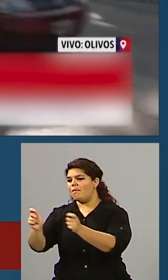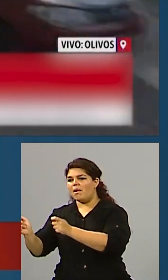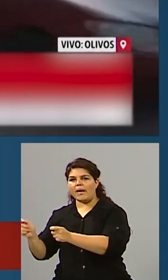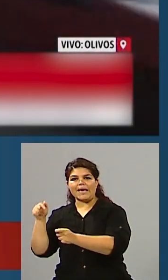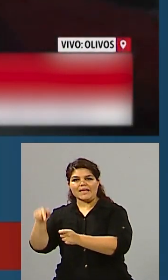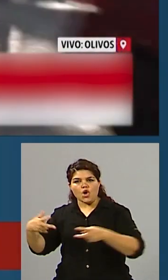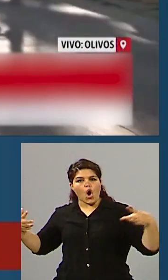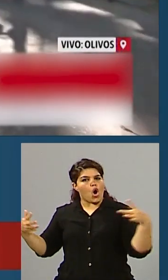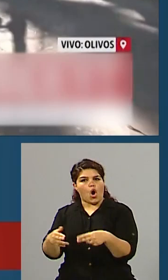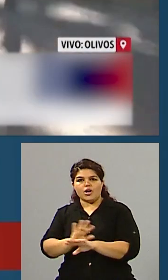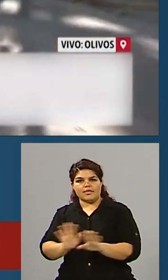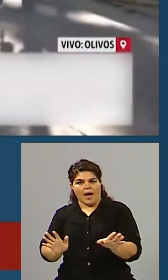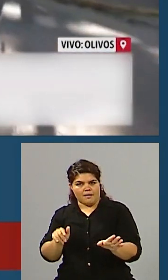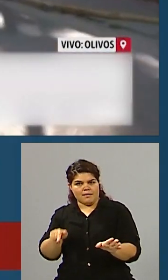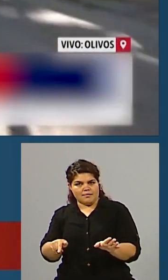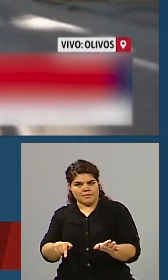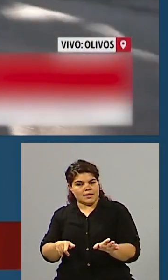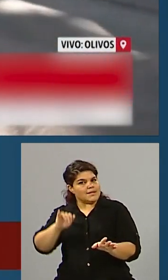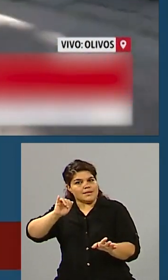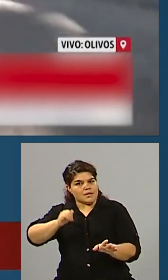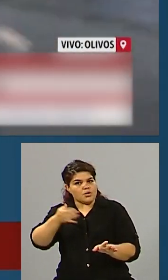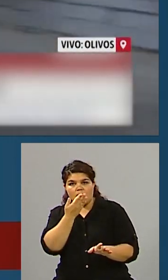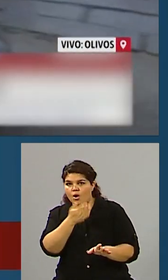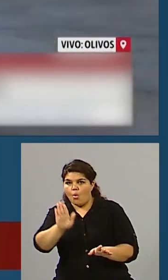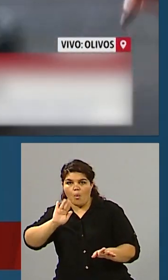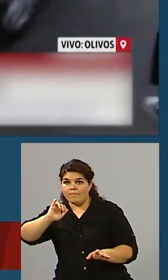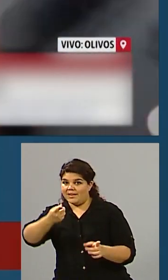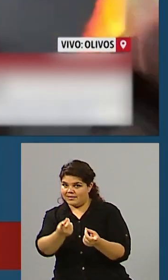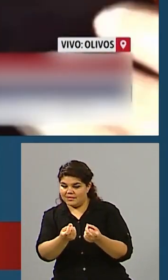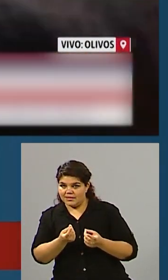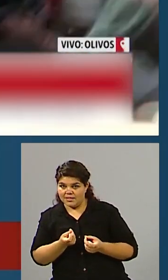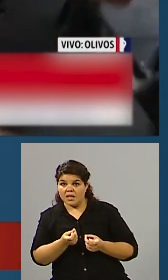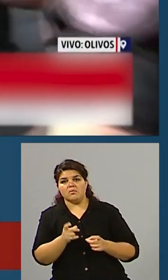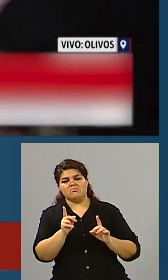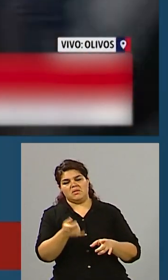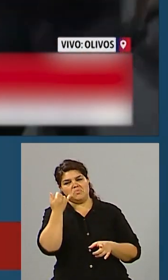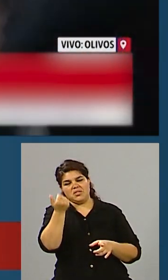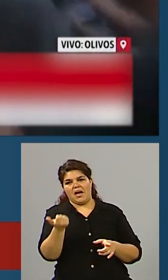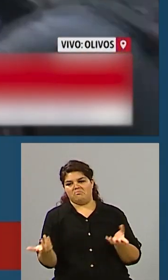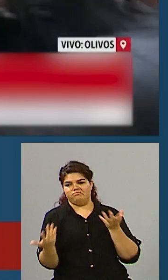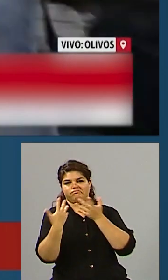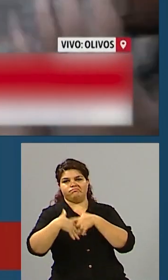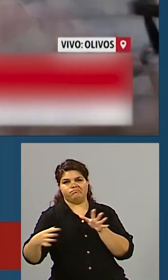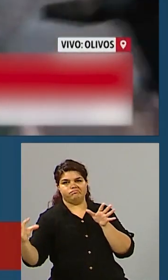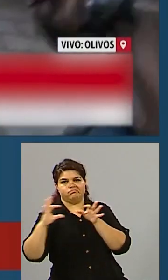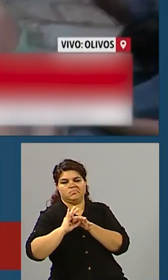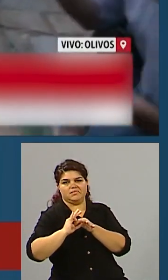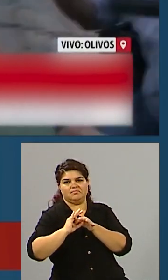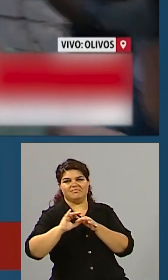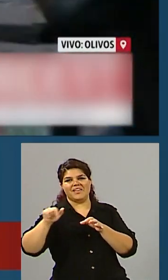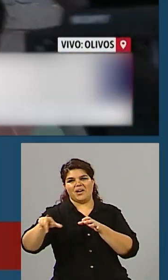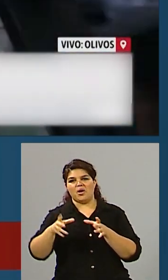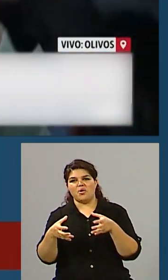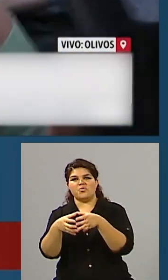esta semana es de alguna manera aliarse con un sector de la casta. Incluso ya lo hizo durante la campaña electoral con su